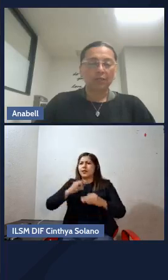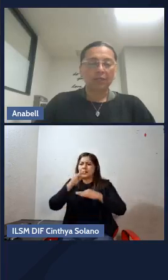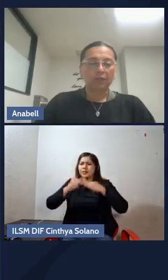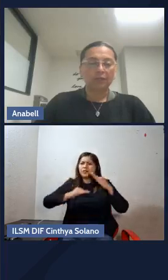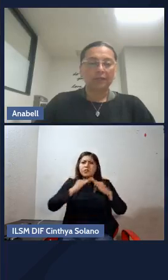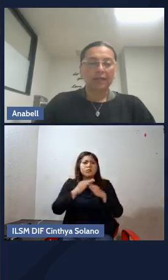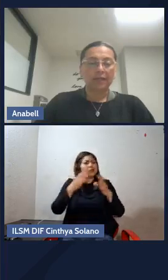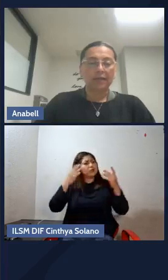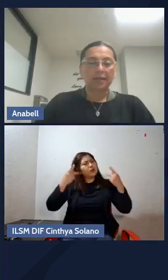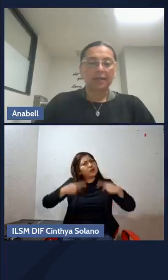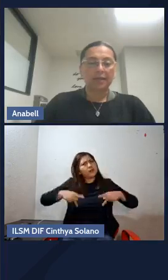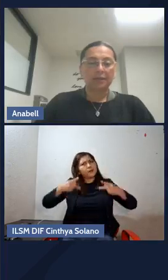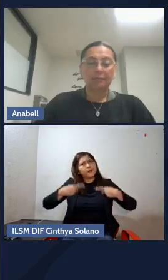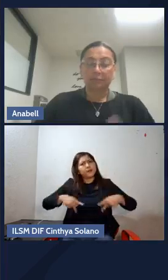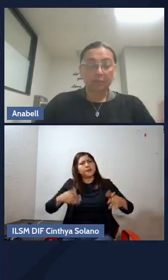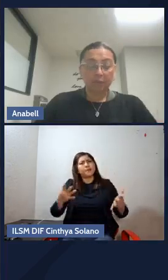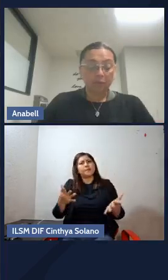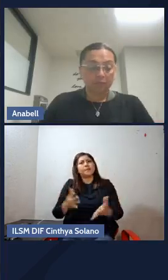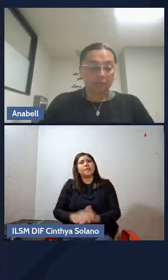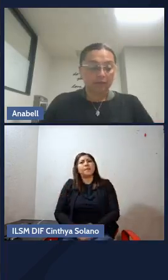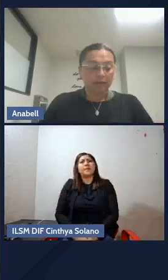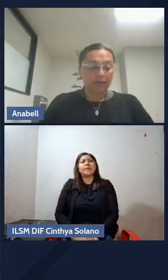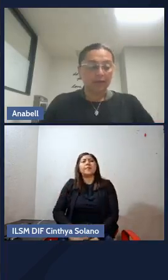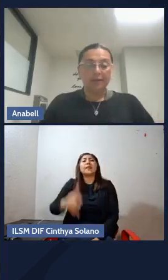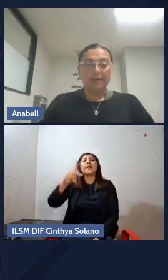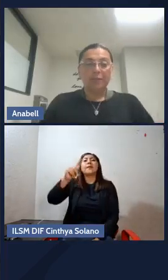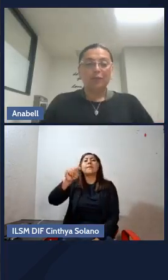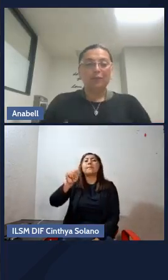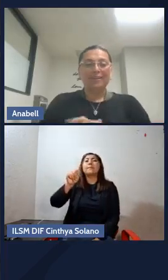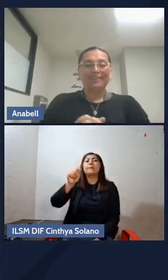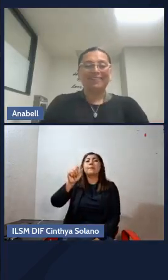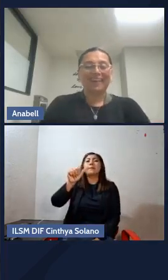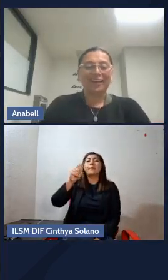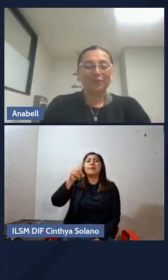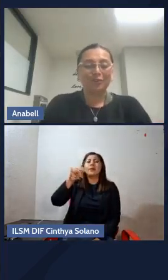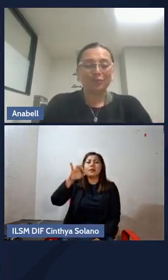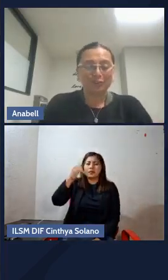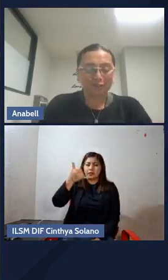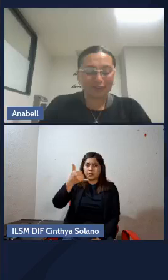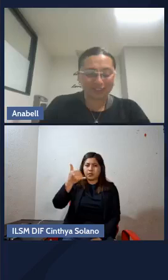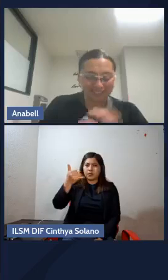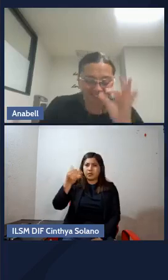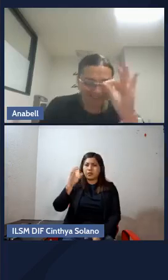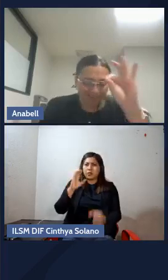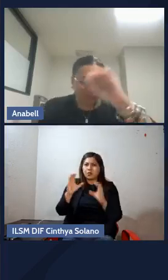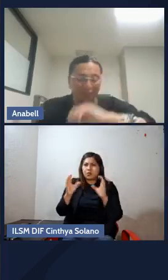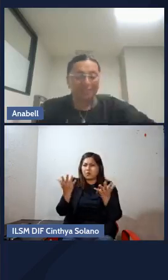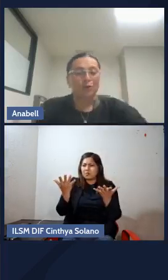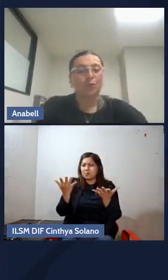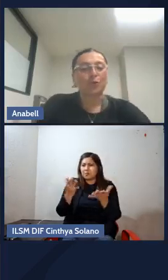A ti un comentario final, pues para dejarnos, ¿no?